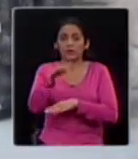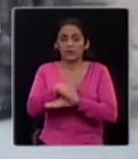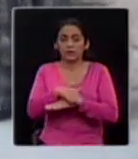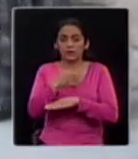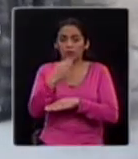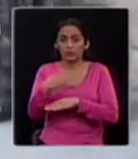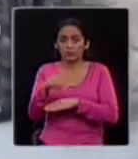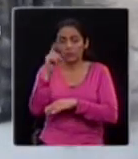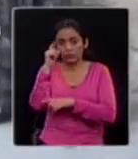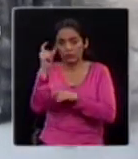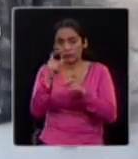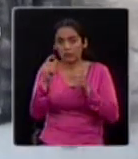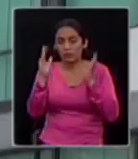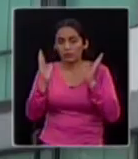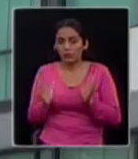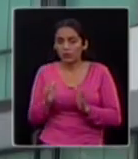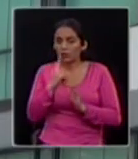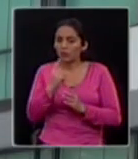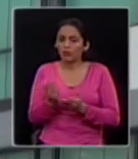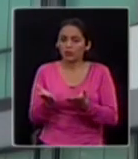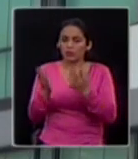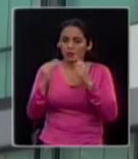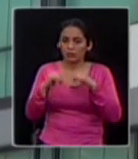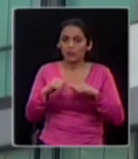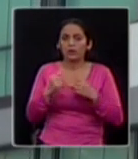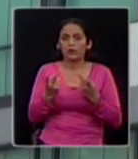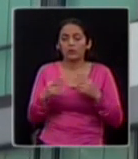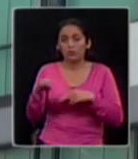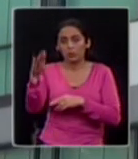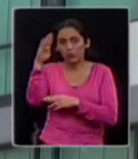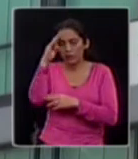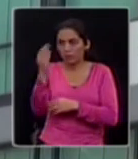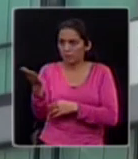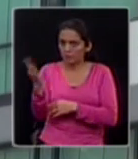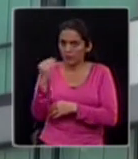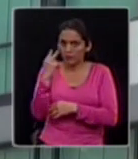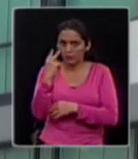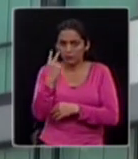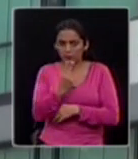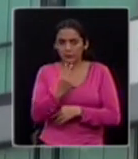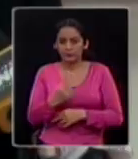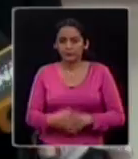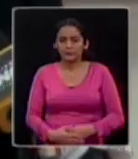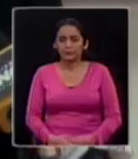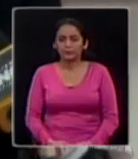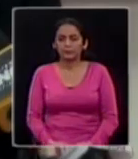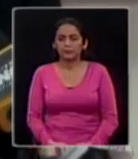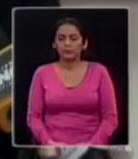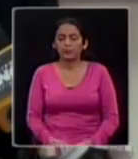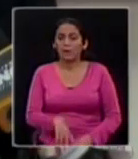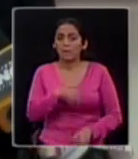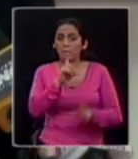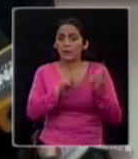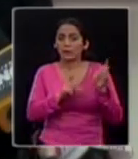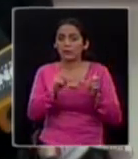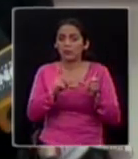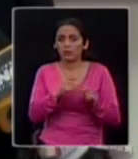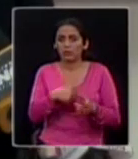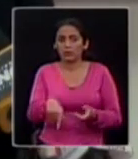un fiscal y de la fuerza pública en la institución para que constate un hecho flagrante. Personas